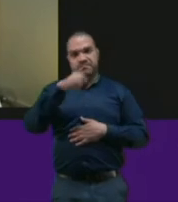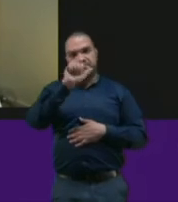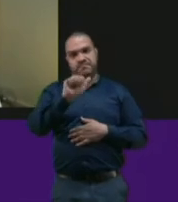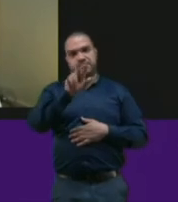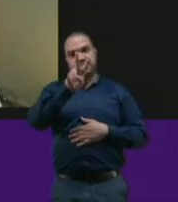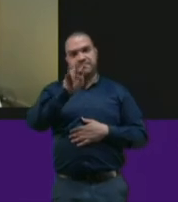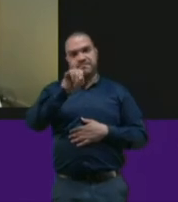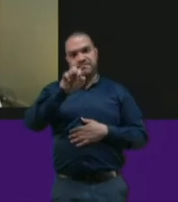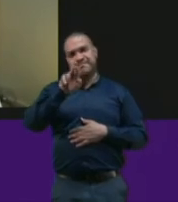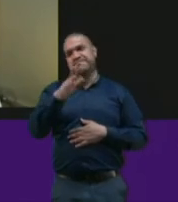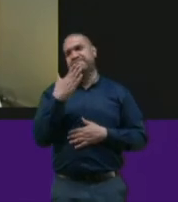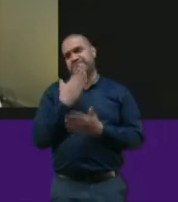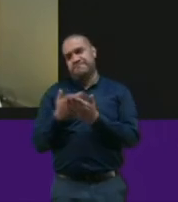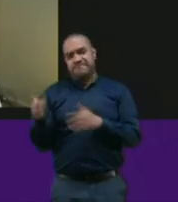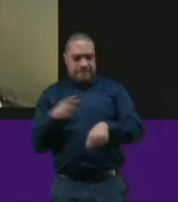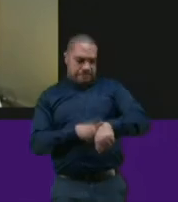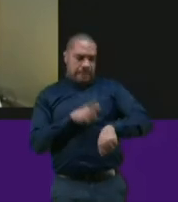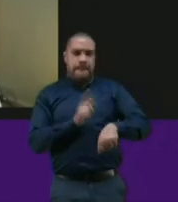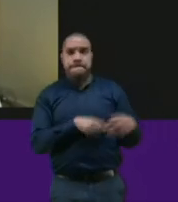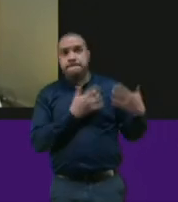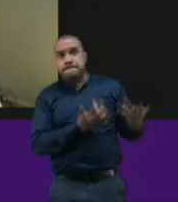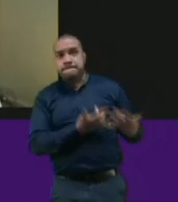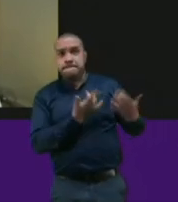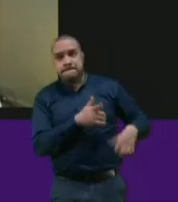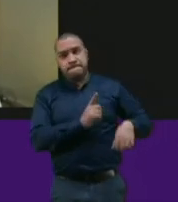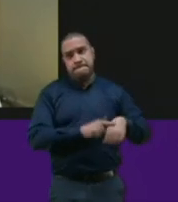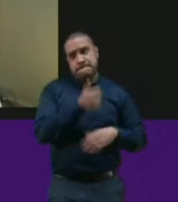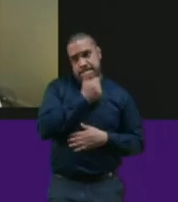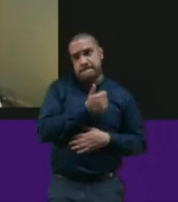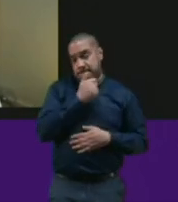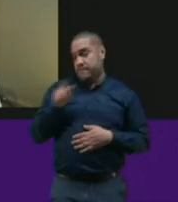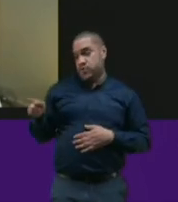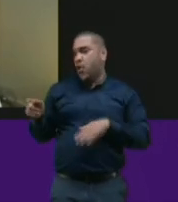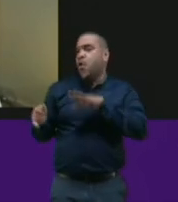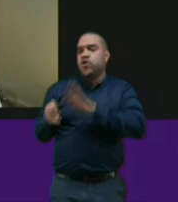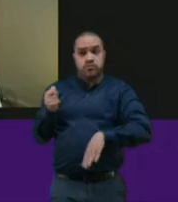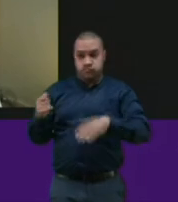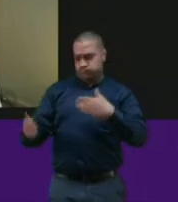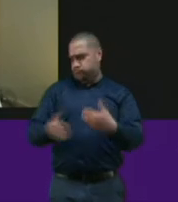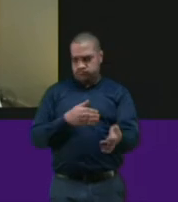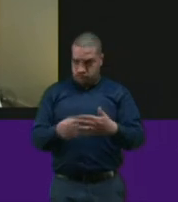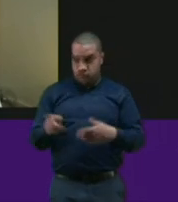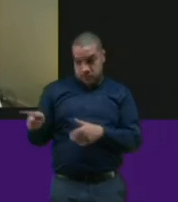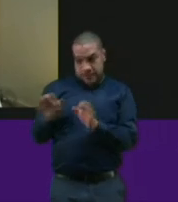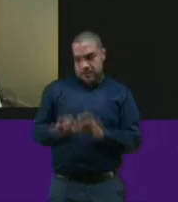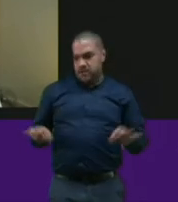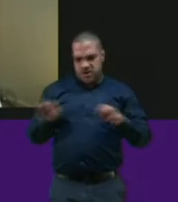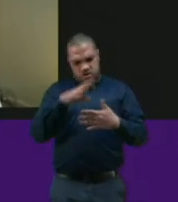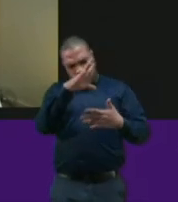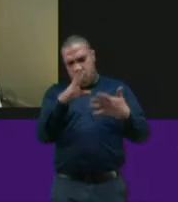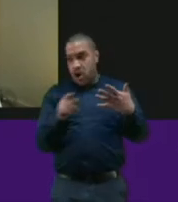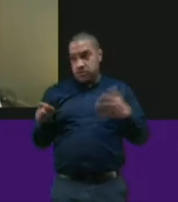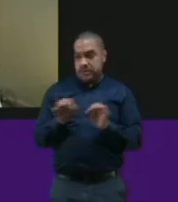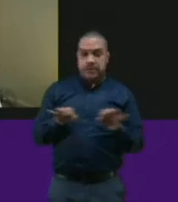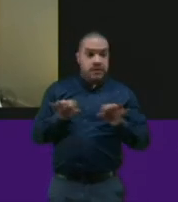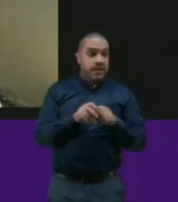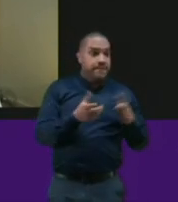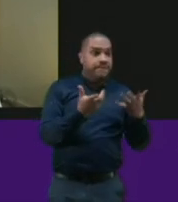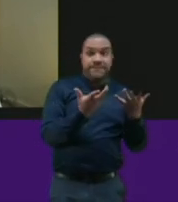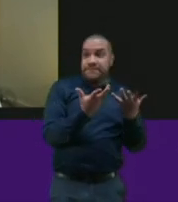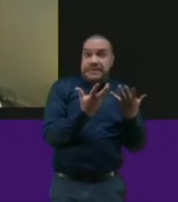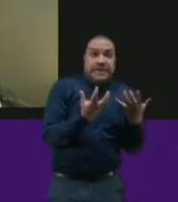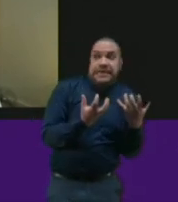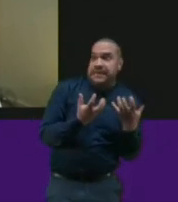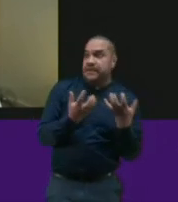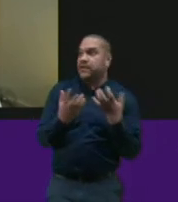de último, pero no por eso dejas de ser menos importante. Yo creo que todos se mueren por conversar contigo. Y en